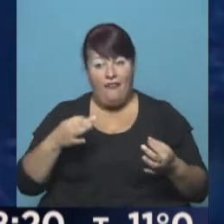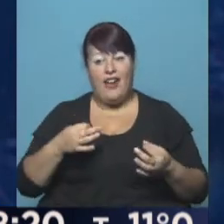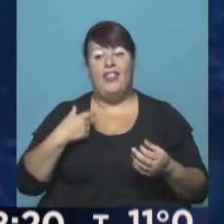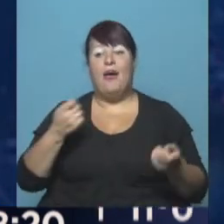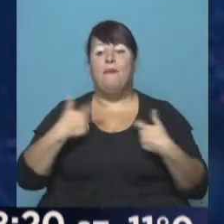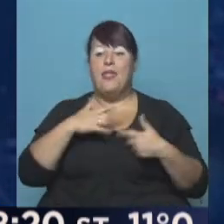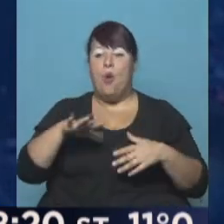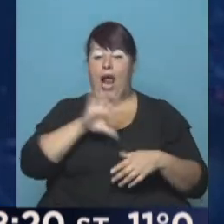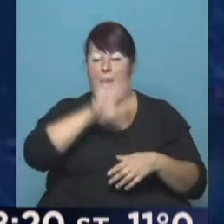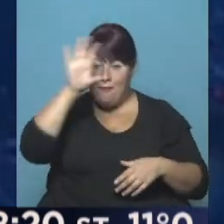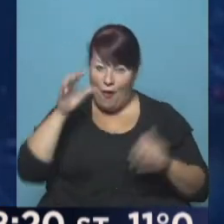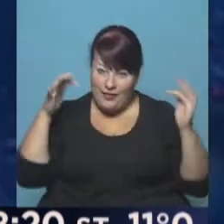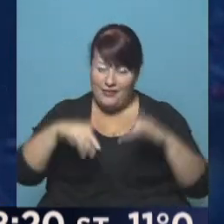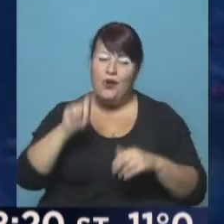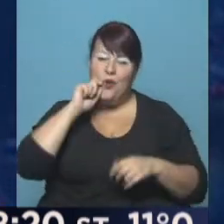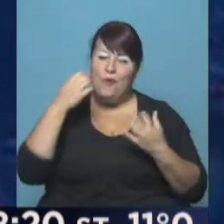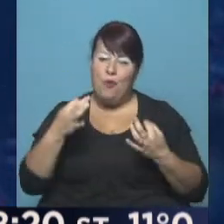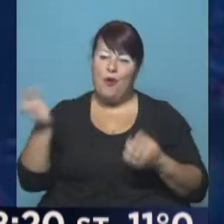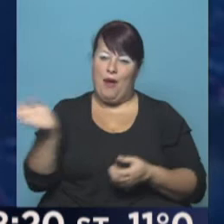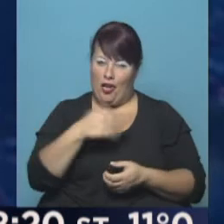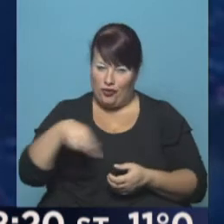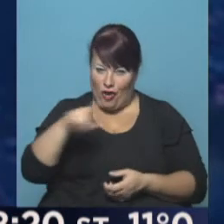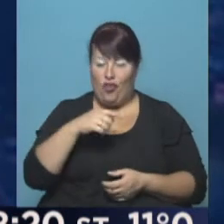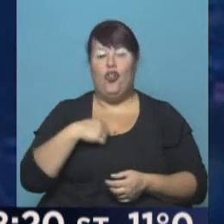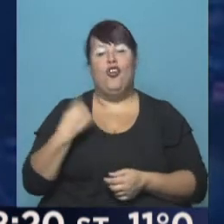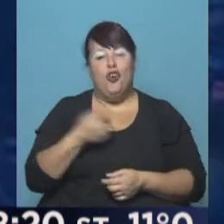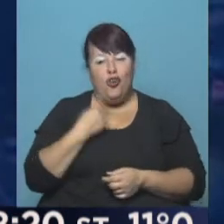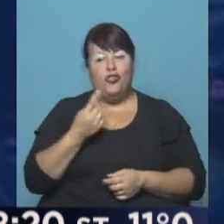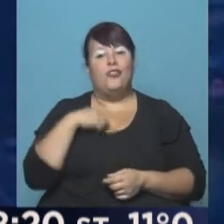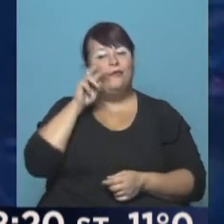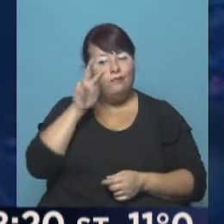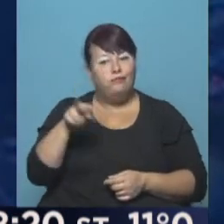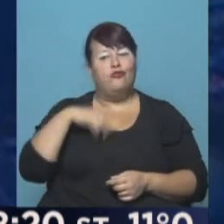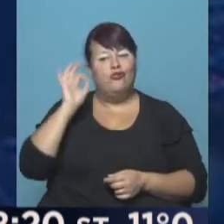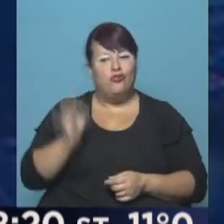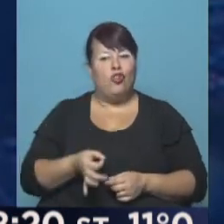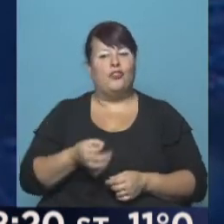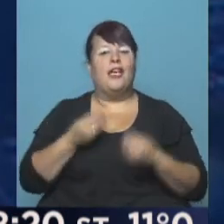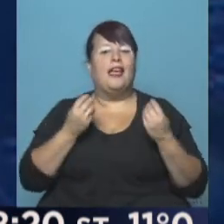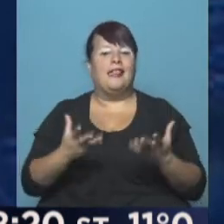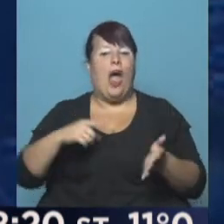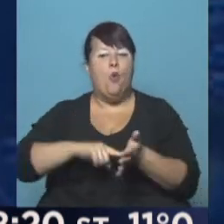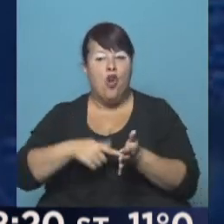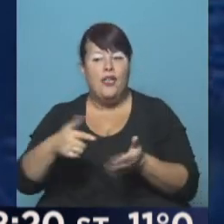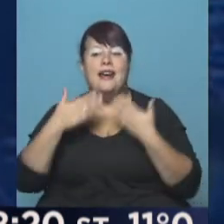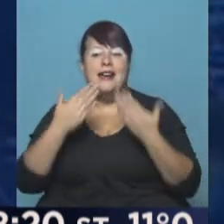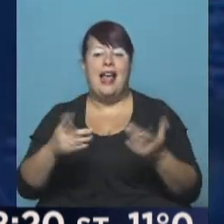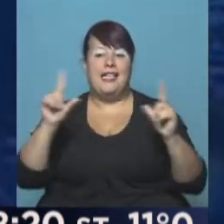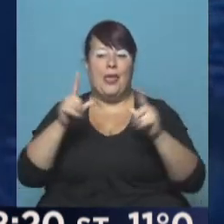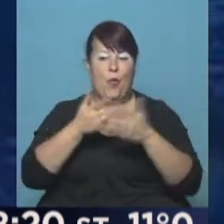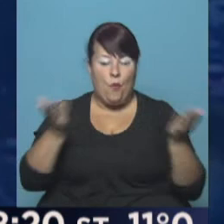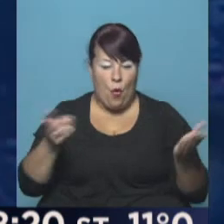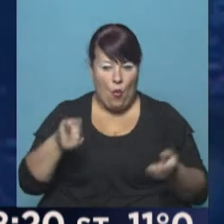den espacio al interior muy bien de todos nosotros vemos y sabemos lo que pasa en buenos aire a través de tv